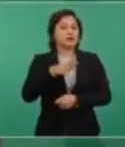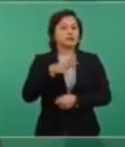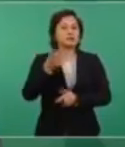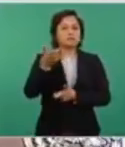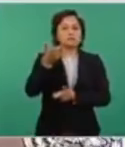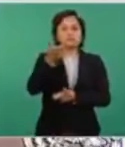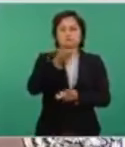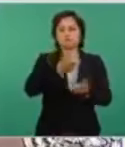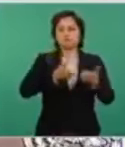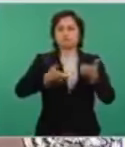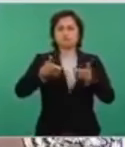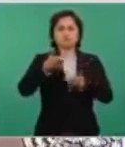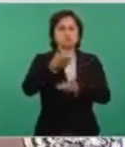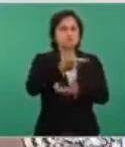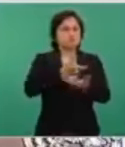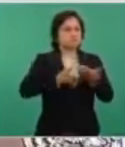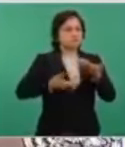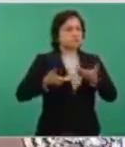financiera,